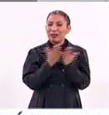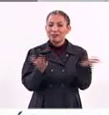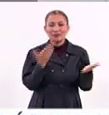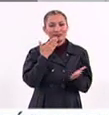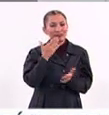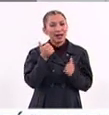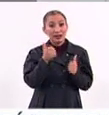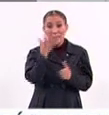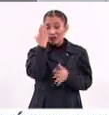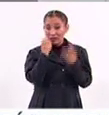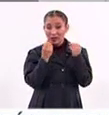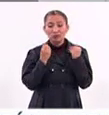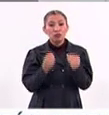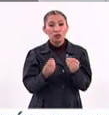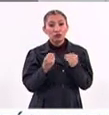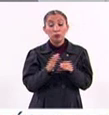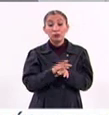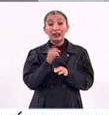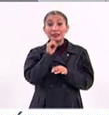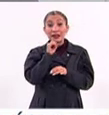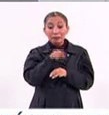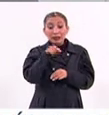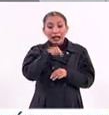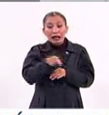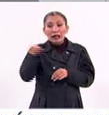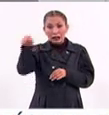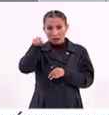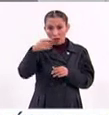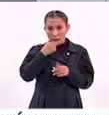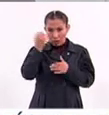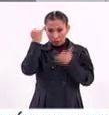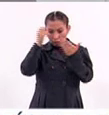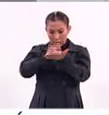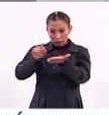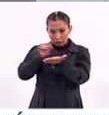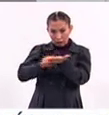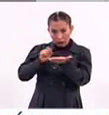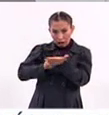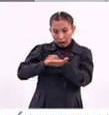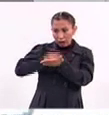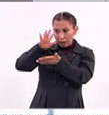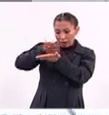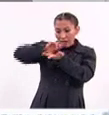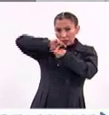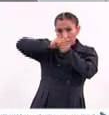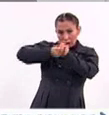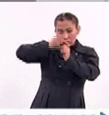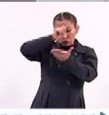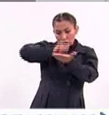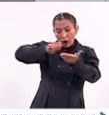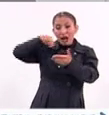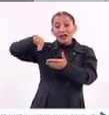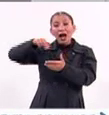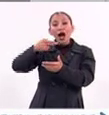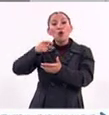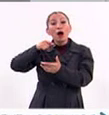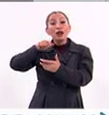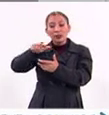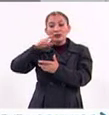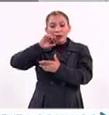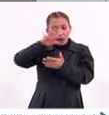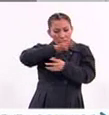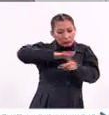y van a aprender muchísimo, porque además él lo que hace, además de producir los textos, de traducirlos del náhuatl,